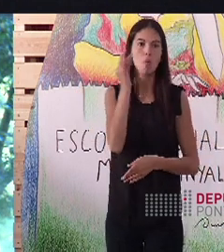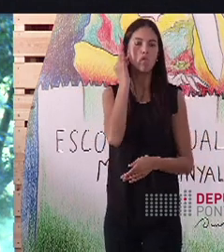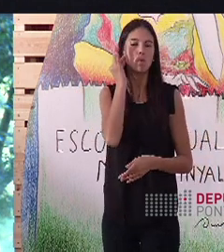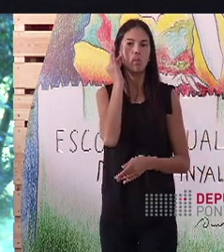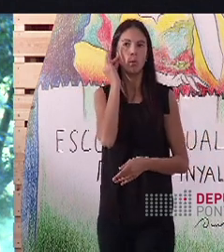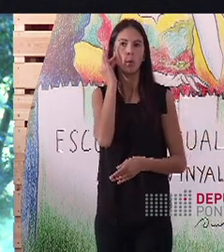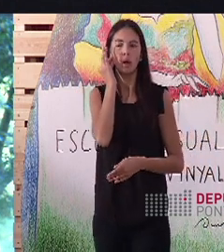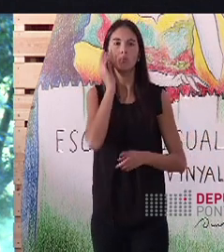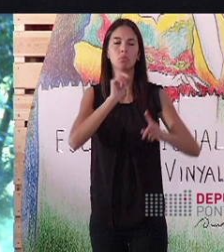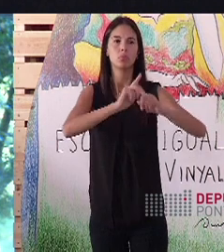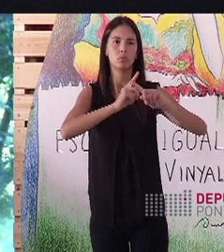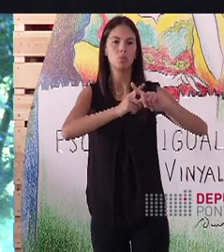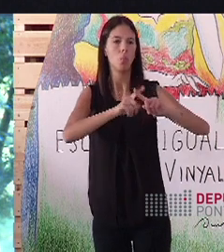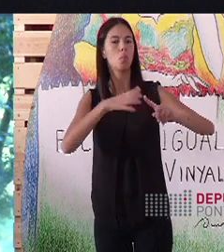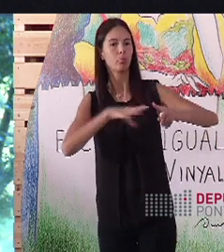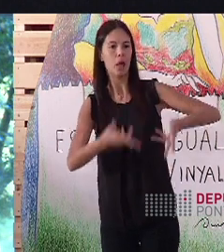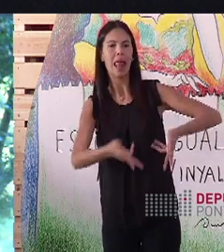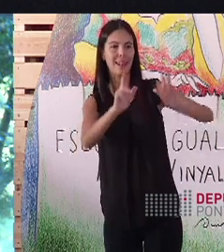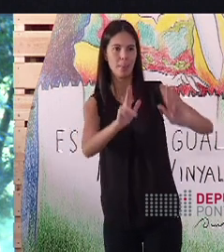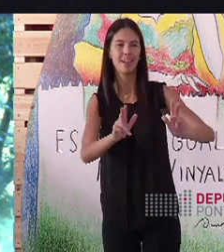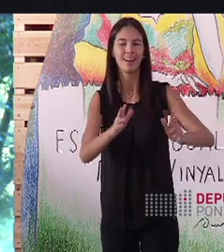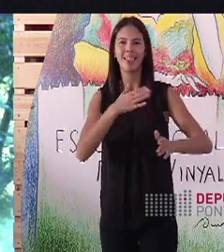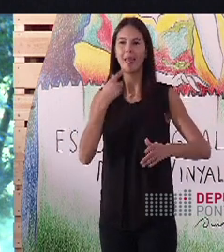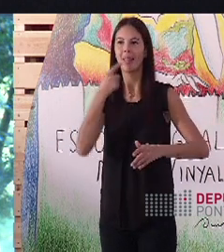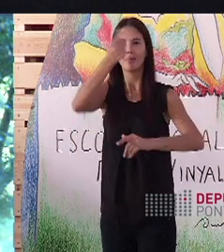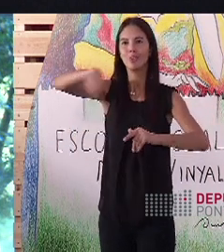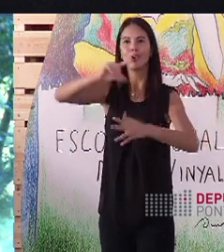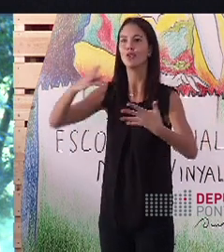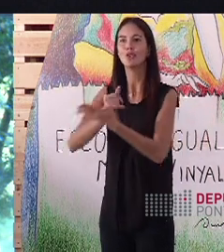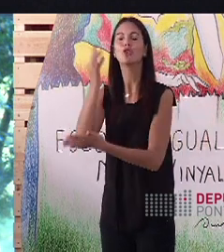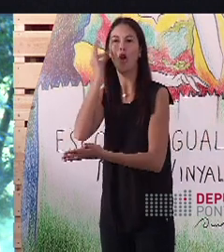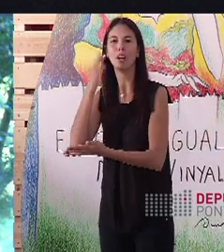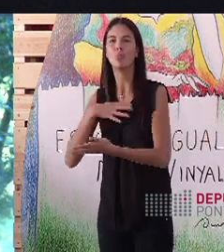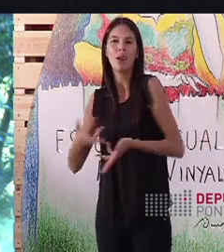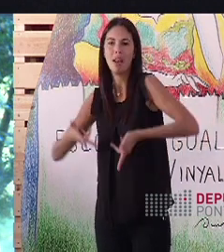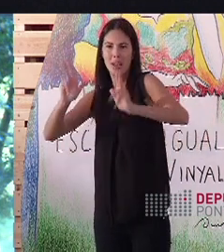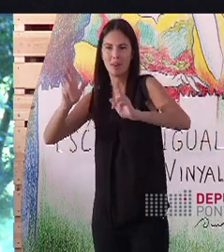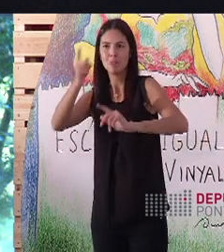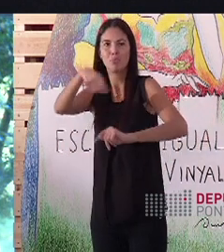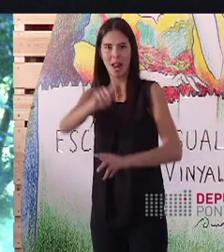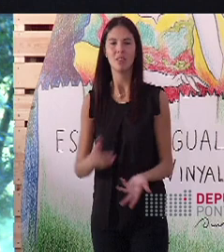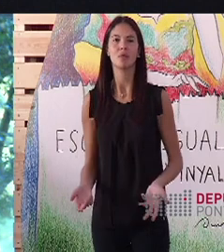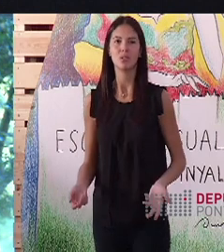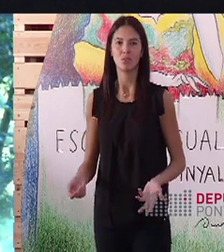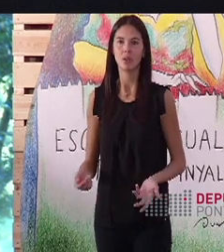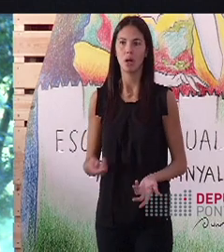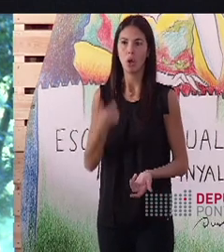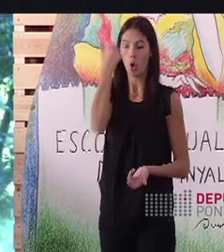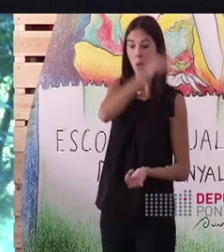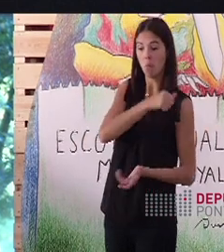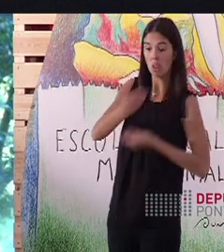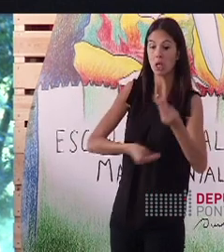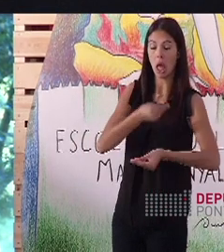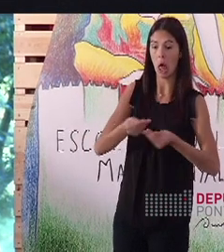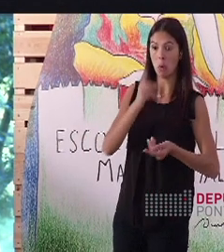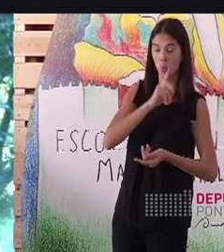están sexualmente disponibles para ellos, es que todas pueden estar disponibles para ellos. Y aquello que ellos hacen en la